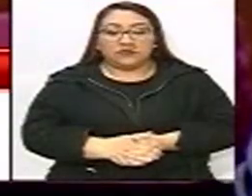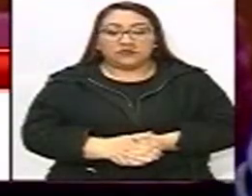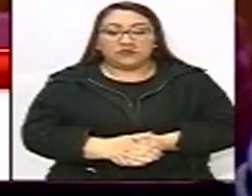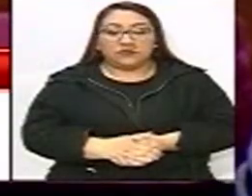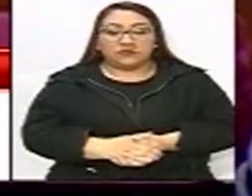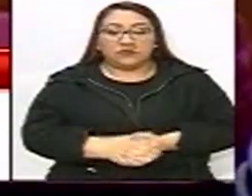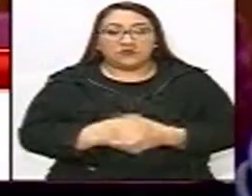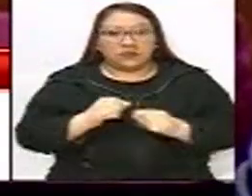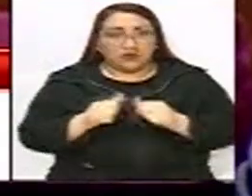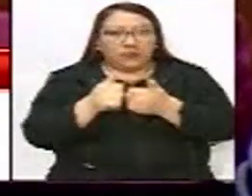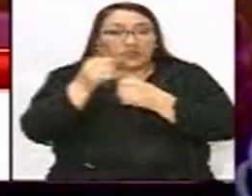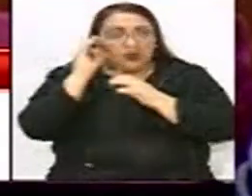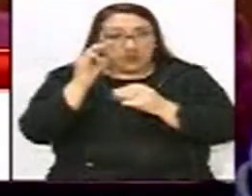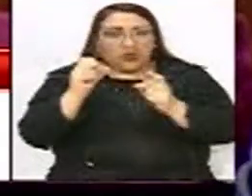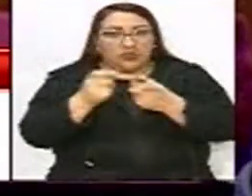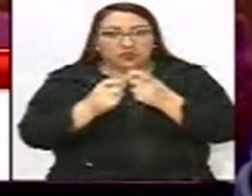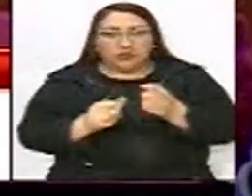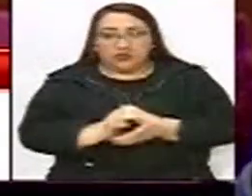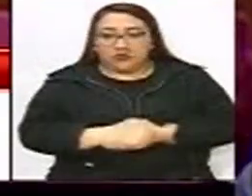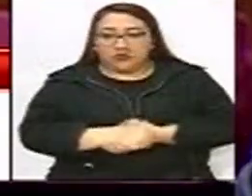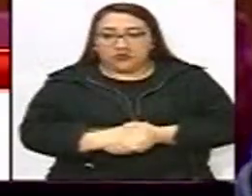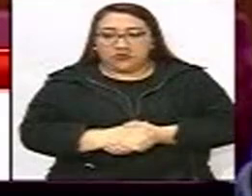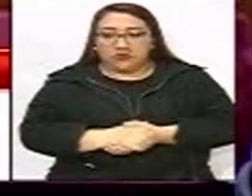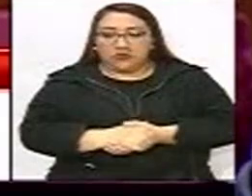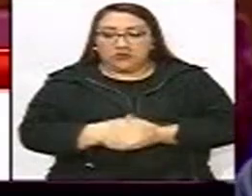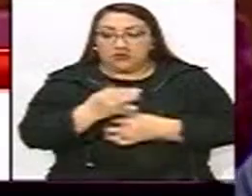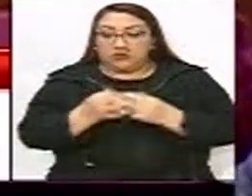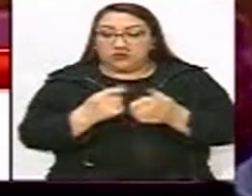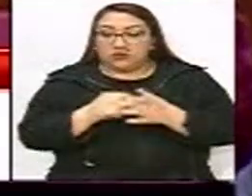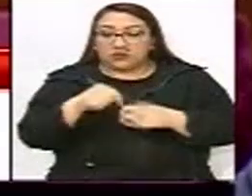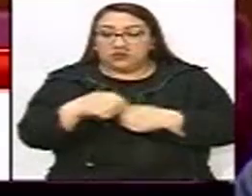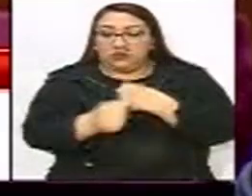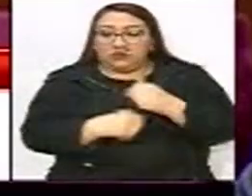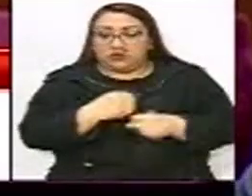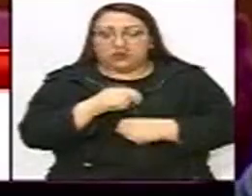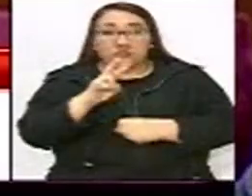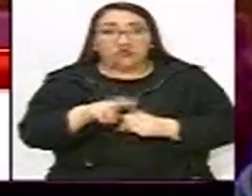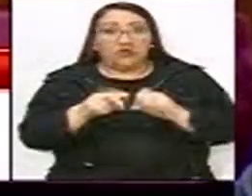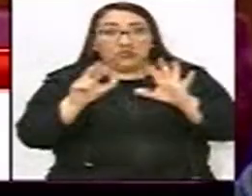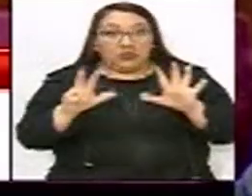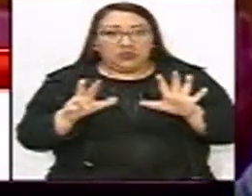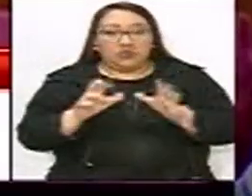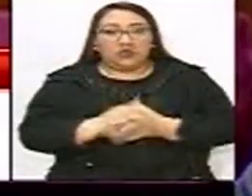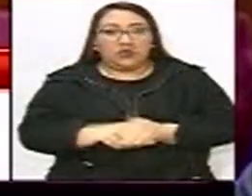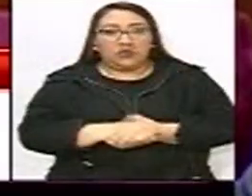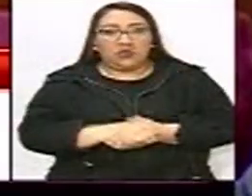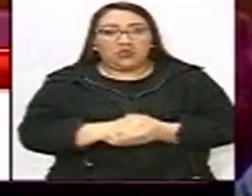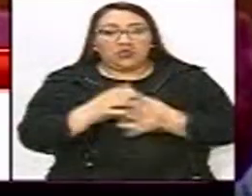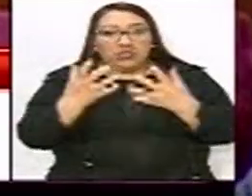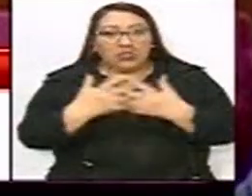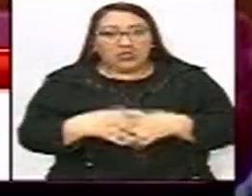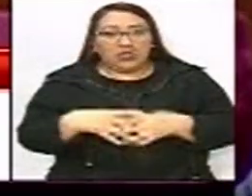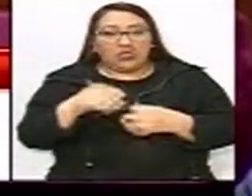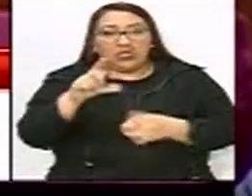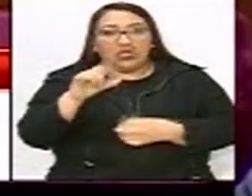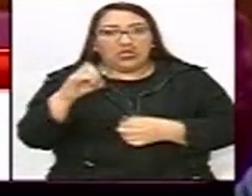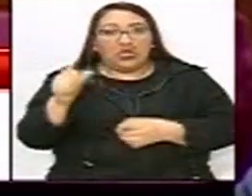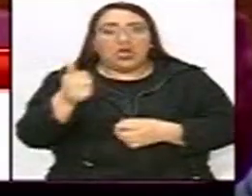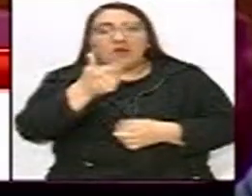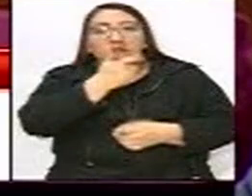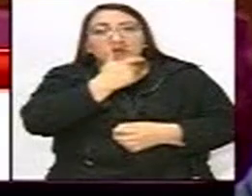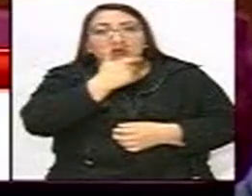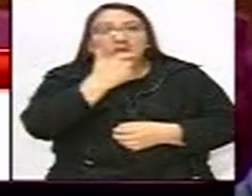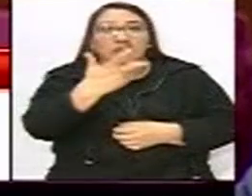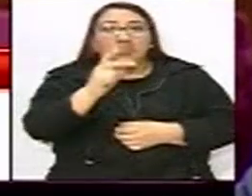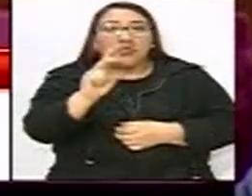Prosiguiendo con la exposición, señores congresistas, lo que quiero señalar es que en este año 2018, la empresa Línea Amarilla,